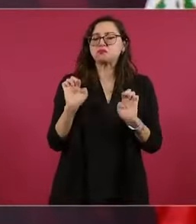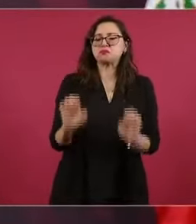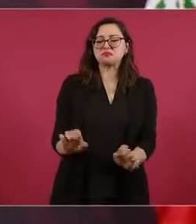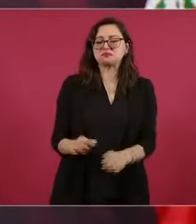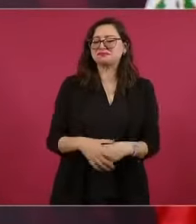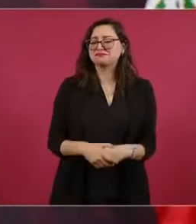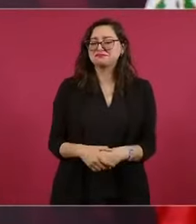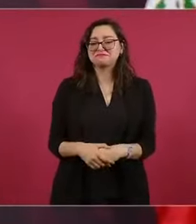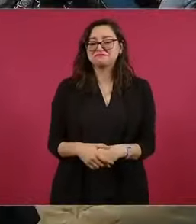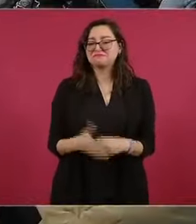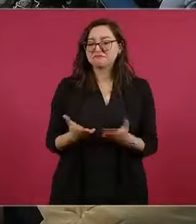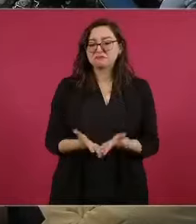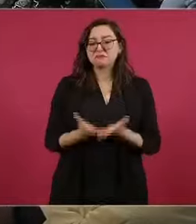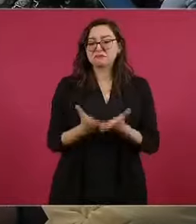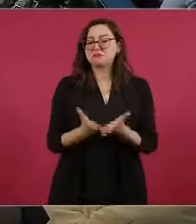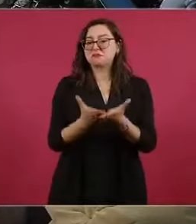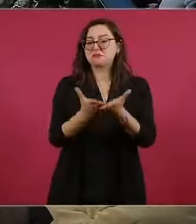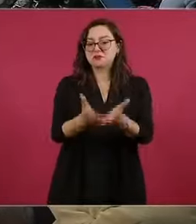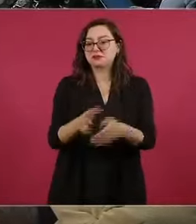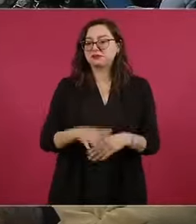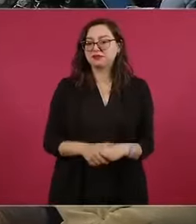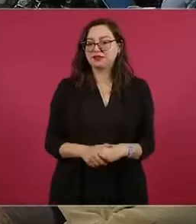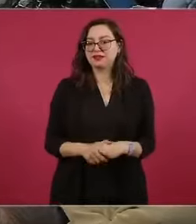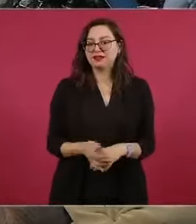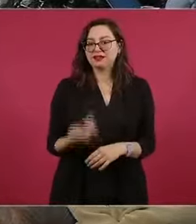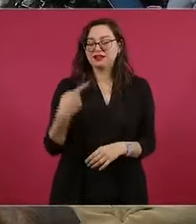pero yates, pero no tienen